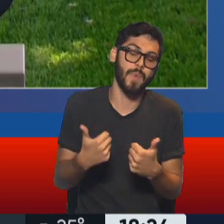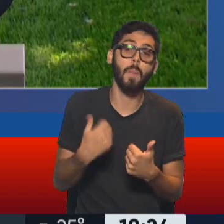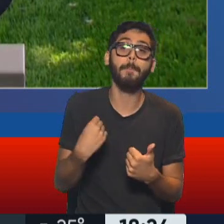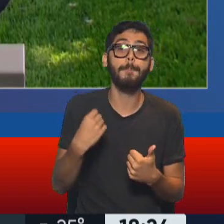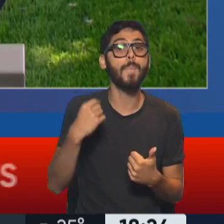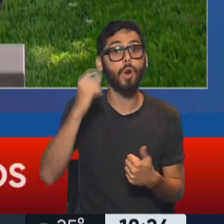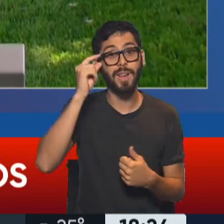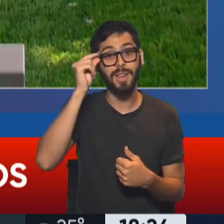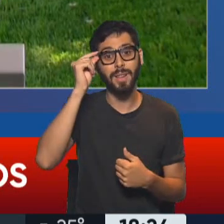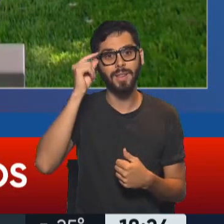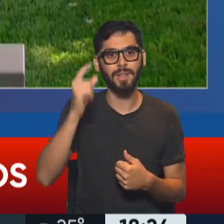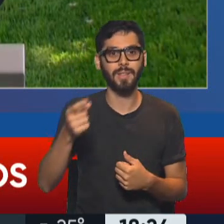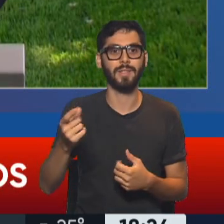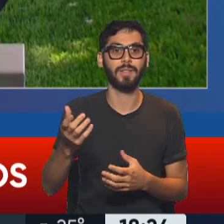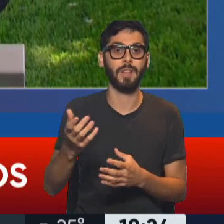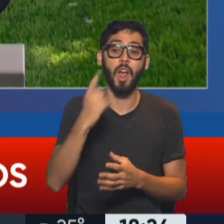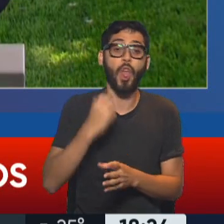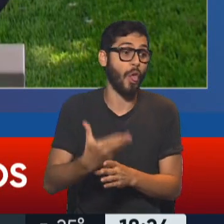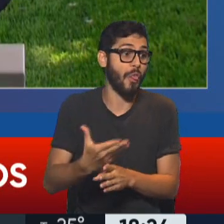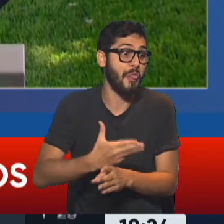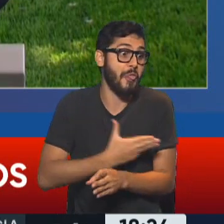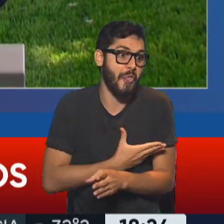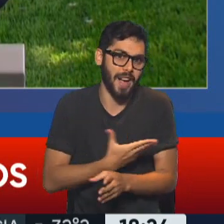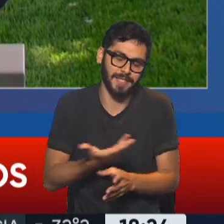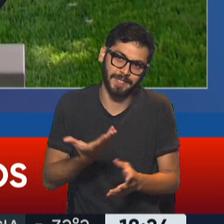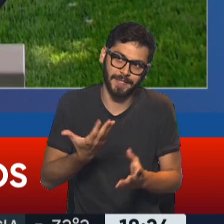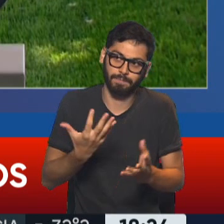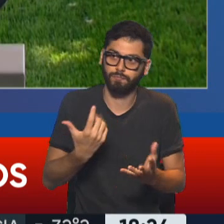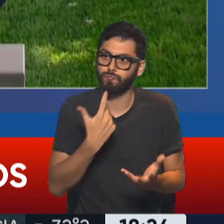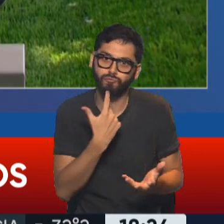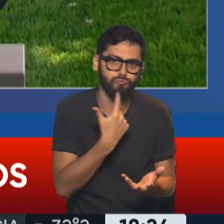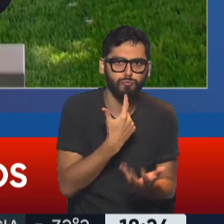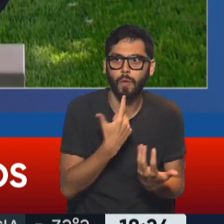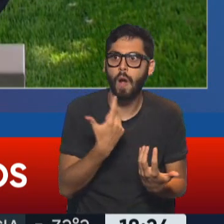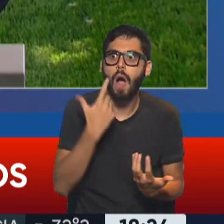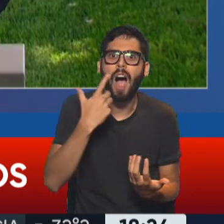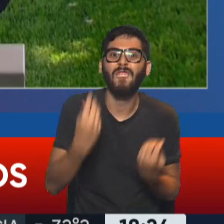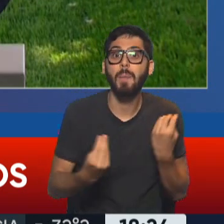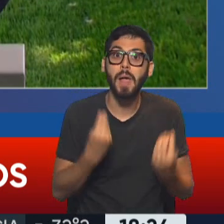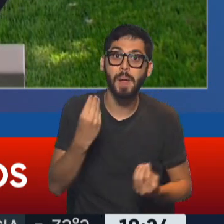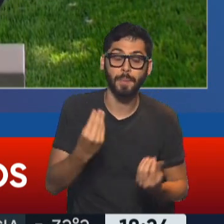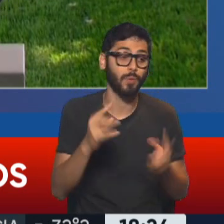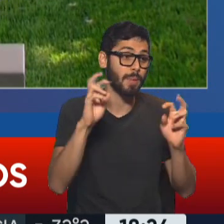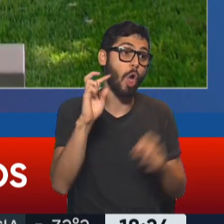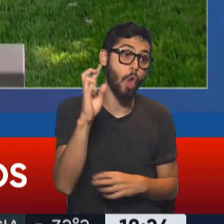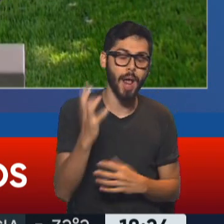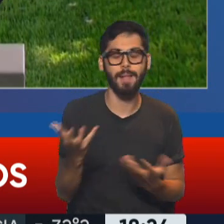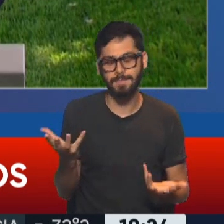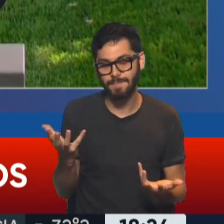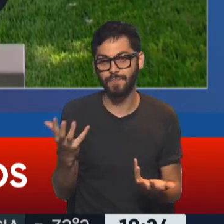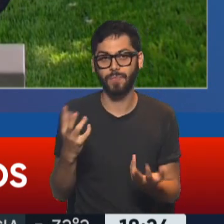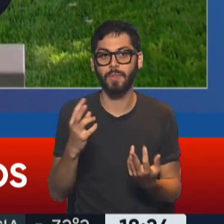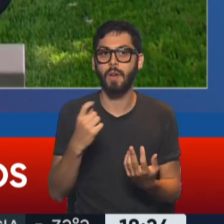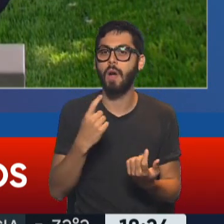una exacerbación todos estos días por la incertidumbre, la expectativa. Hablamos del dólar, por ejemplo. Sí, con todo el tema de